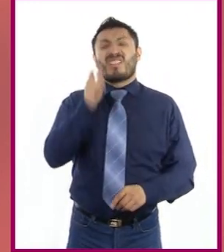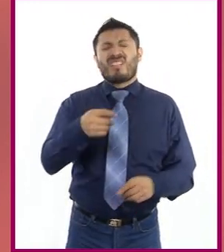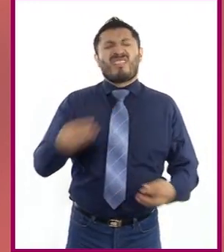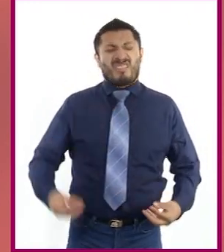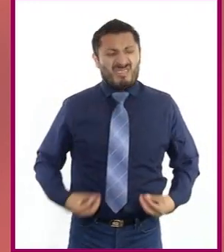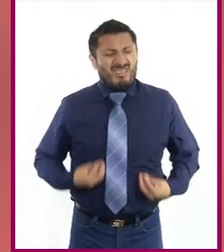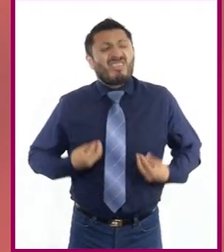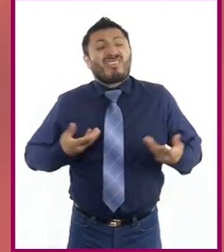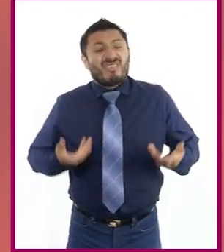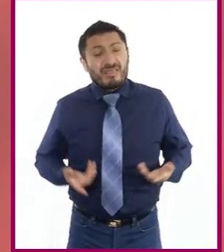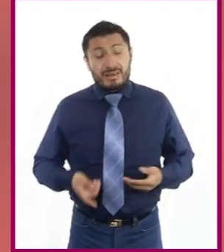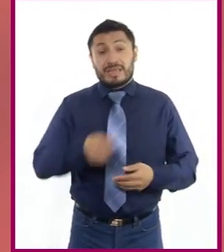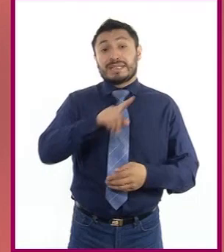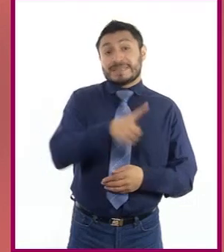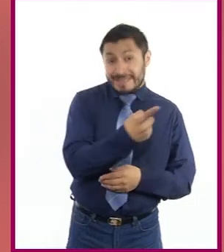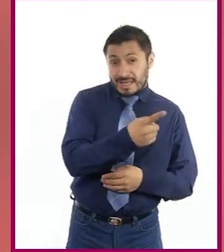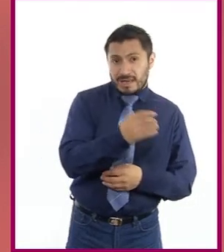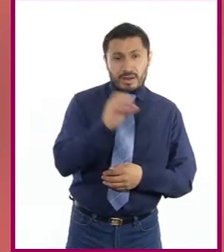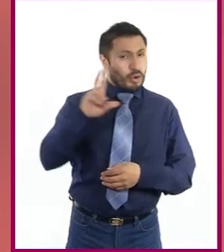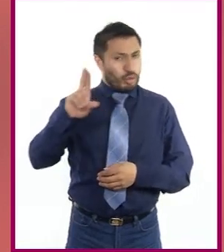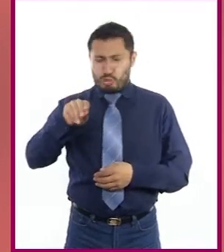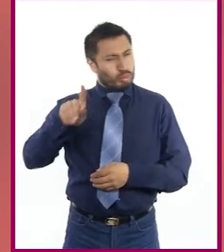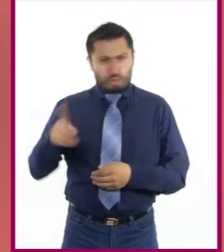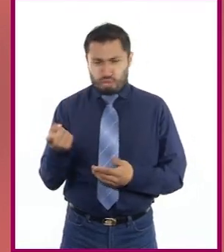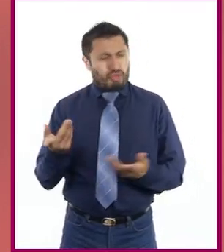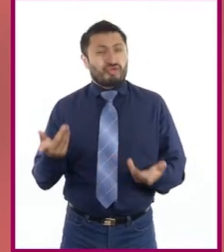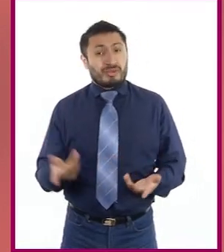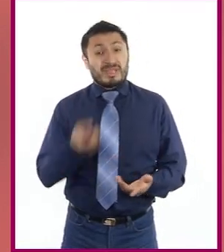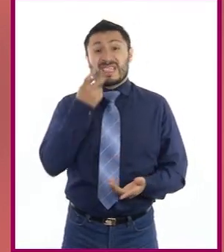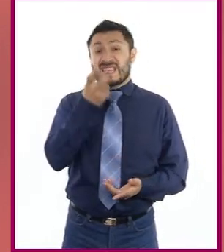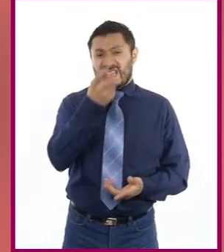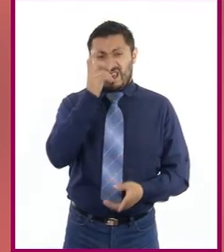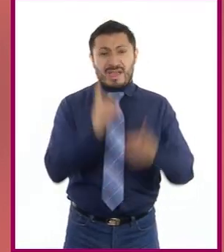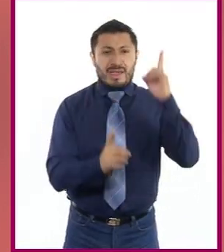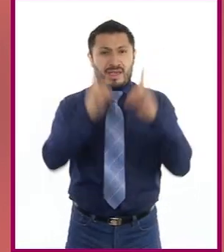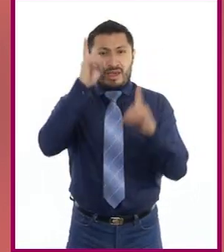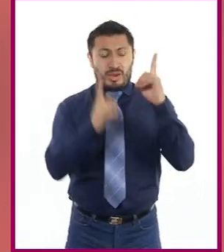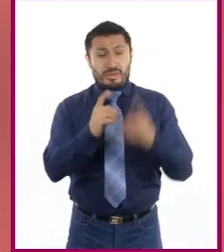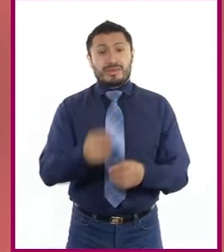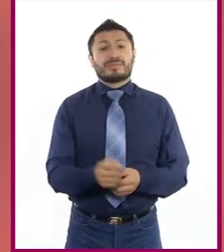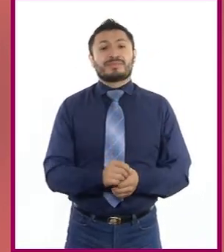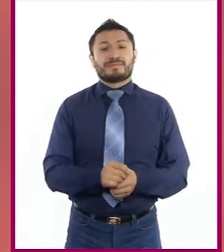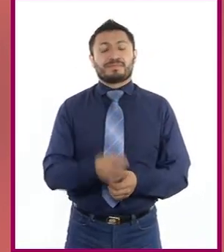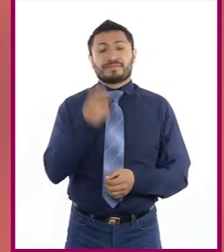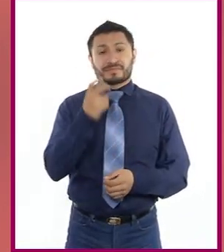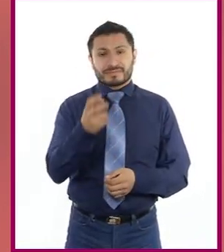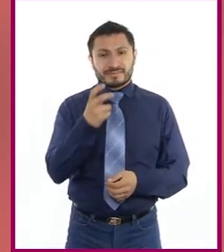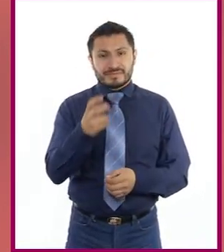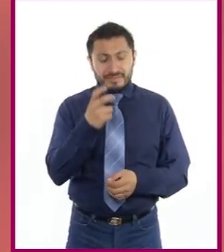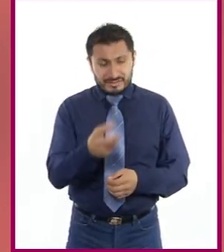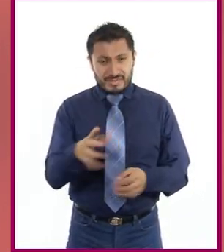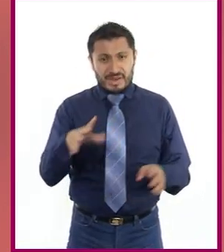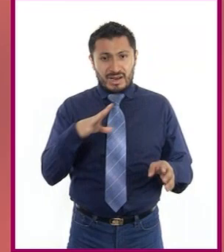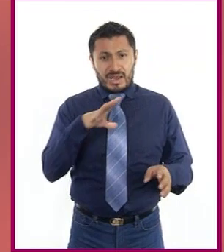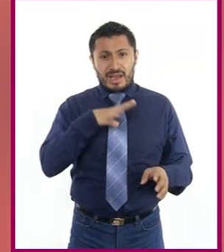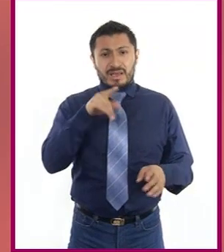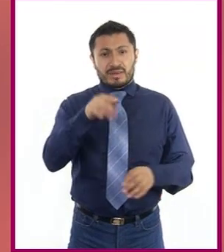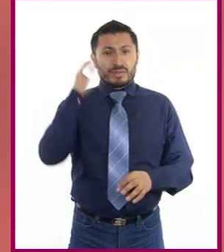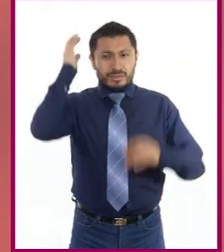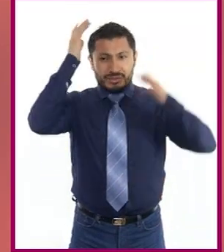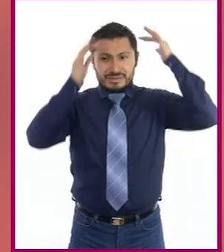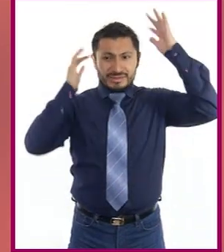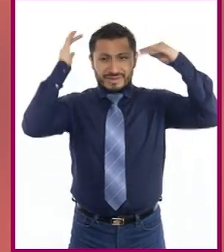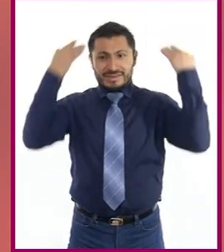decir, ¿ser o no ser? Es la cuestión. Esta disertación lo lleva a reflexionar acerca de